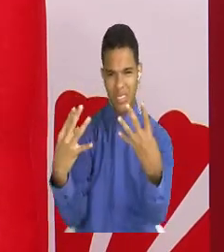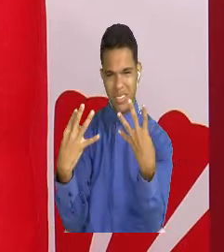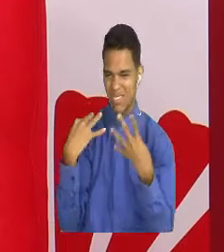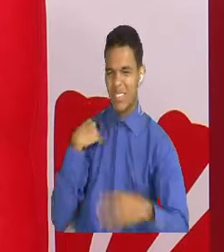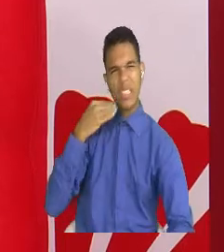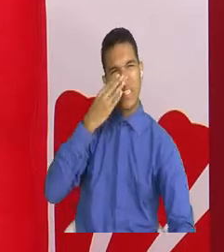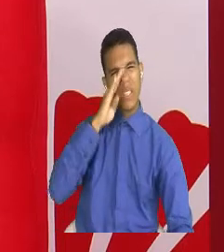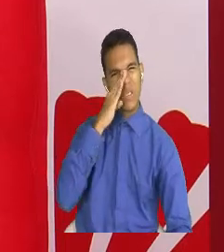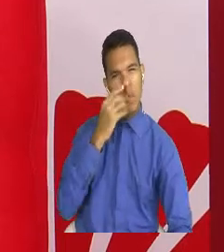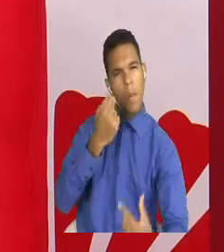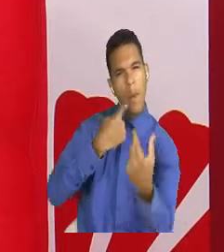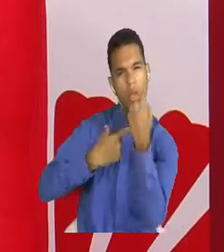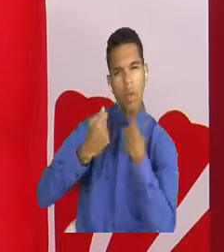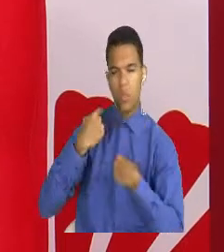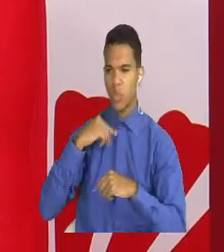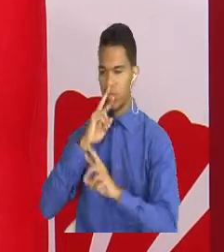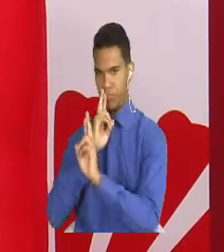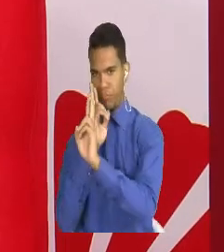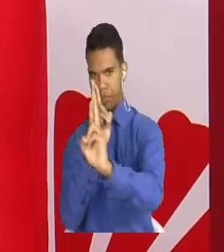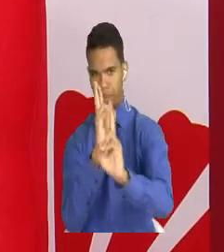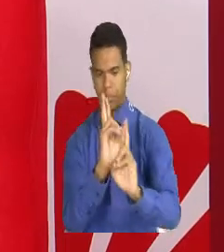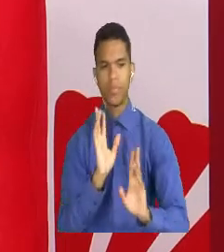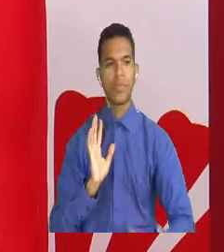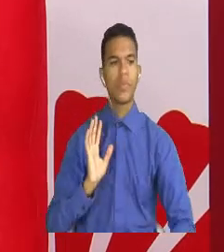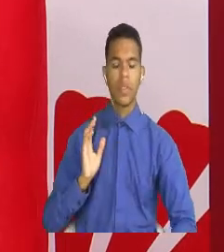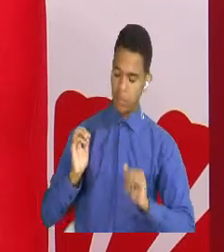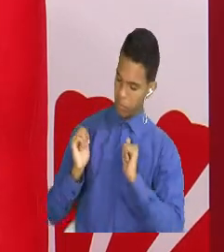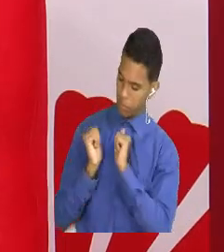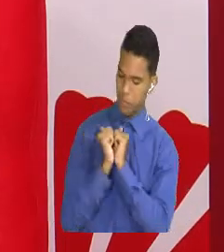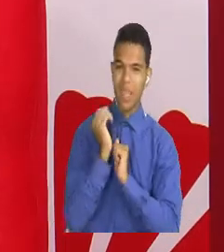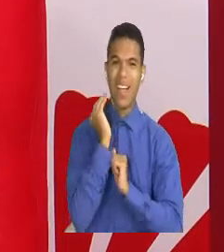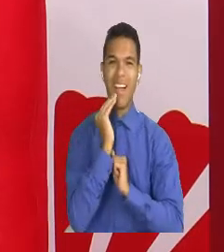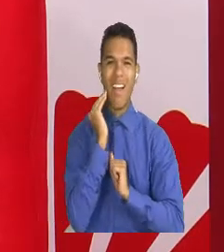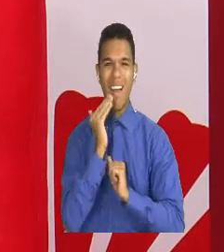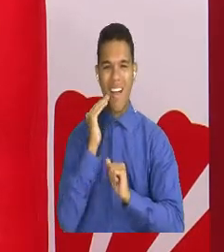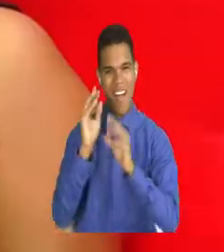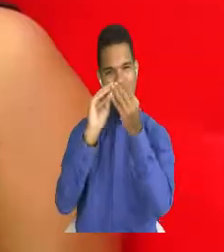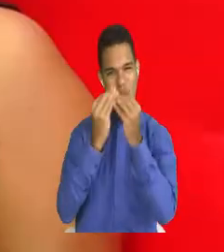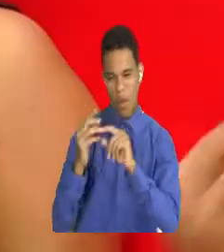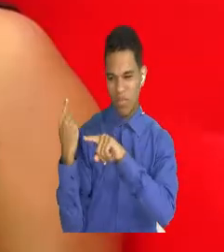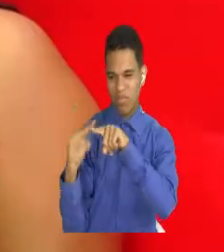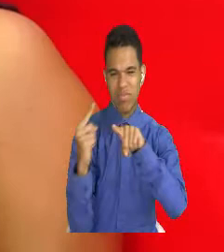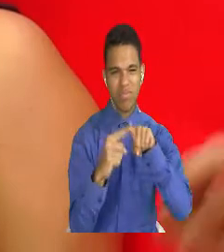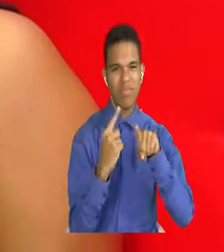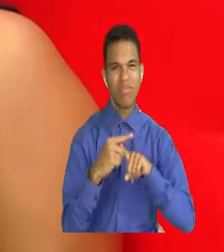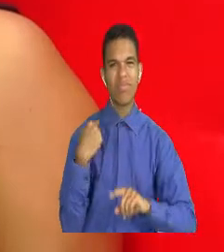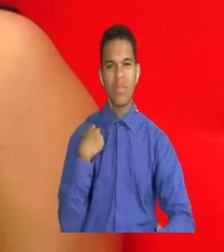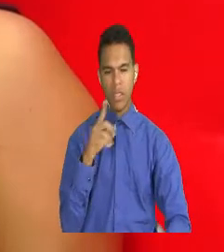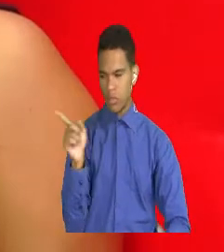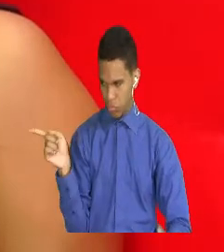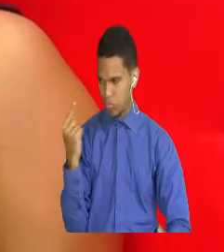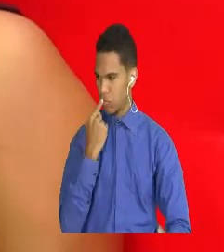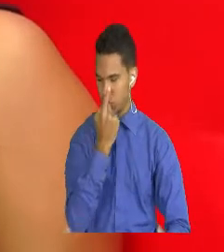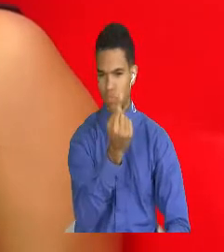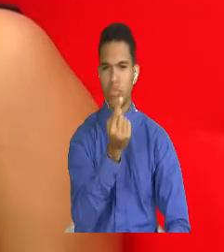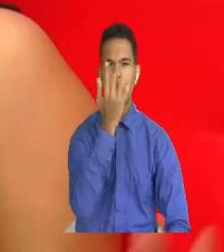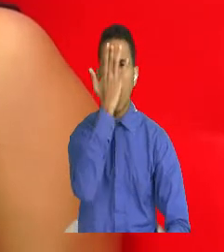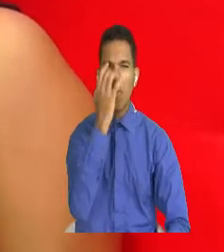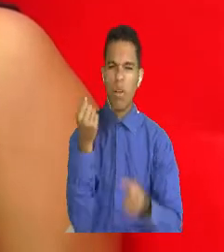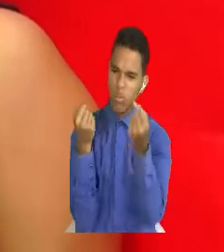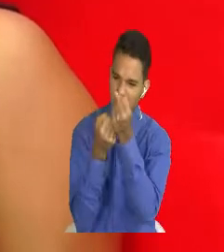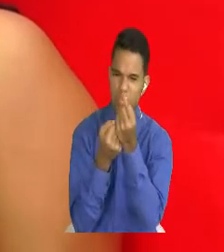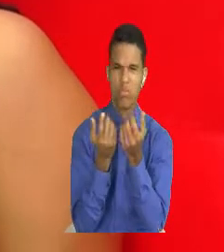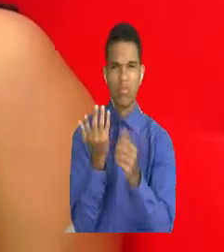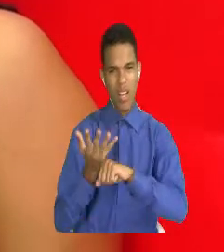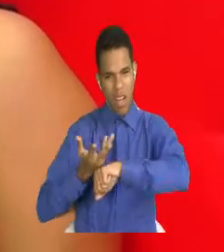que yo sigo aquí con Personalizados. Y bueno, Lina, dile a los jóvenes de Barranca Bermeja por qué apoyar el trabajo local, el